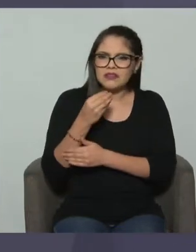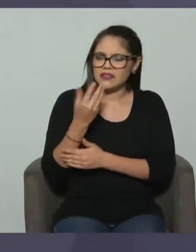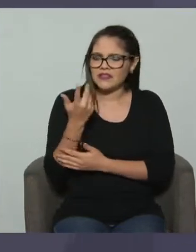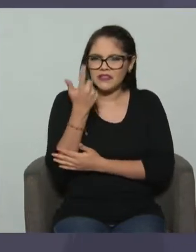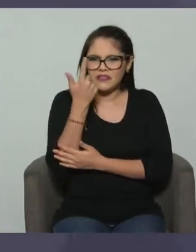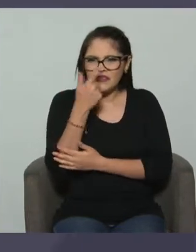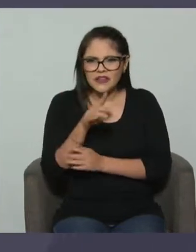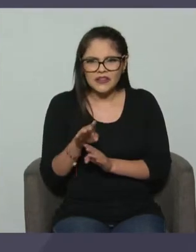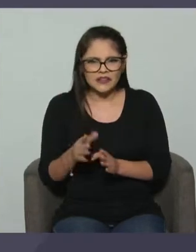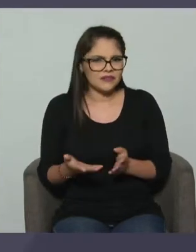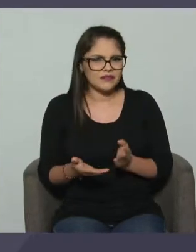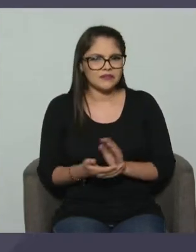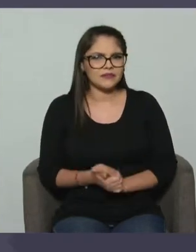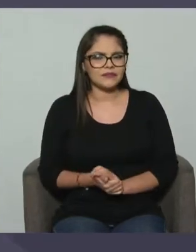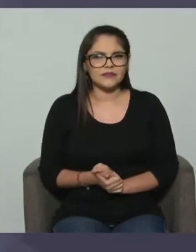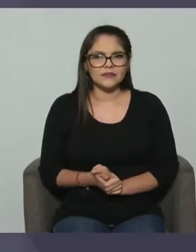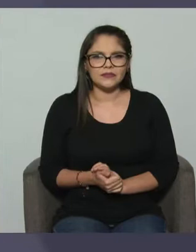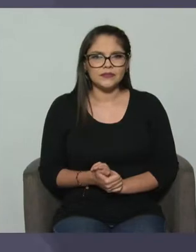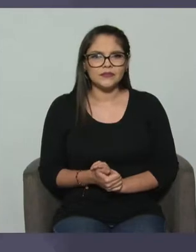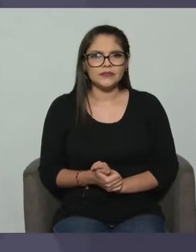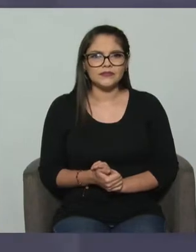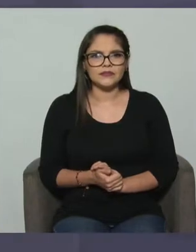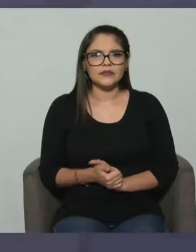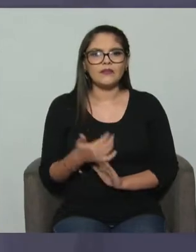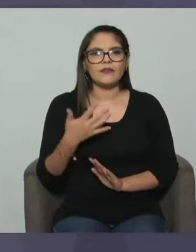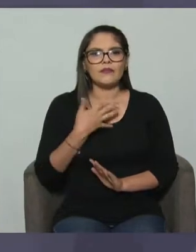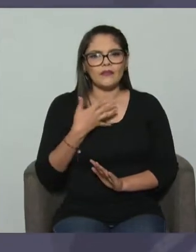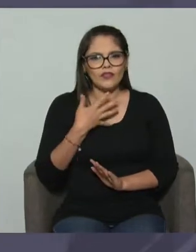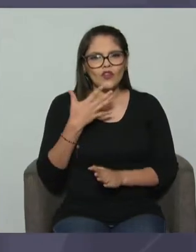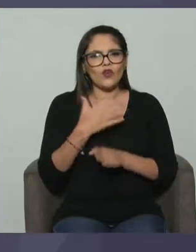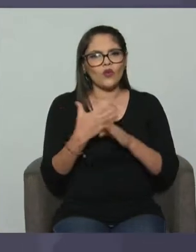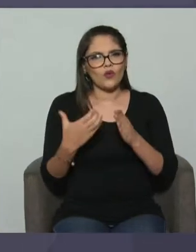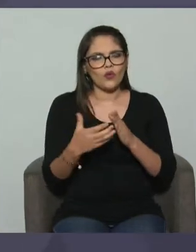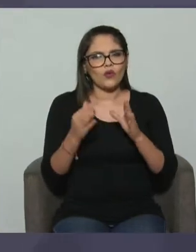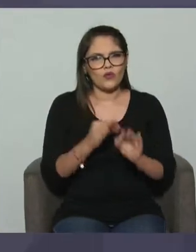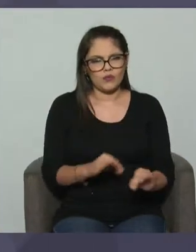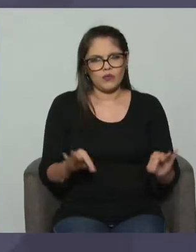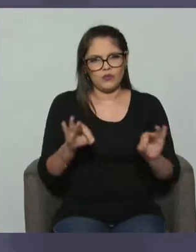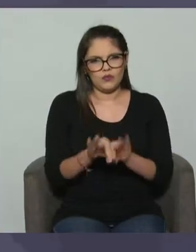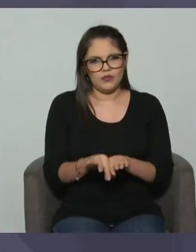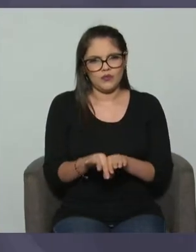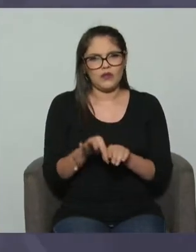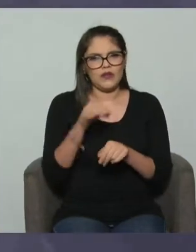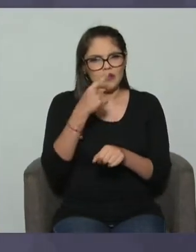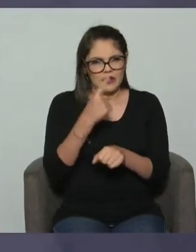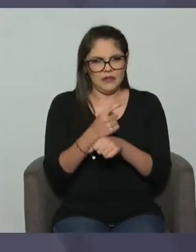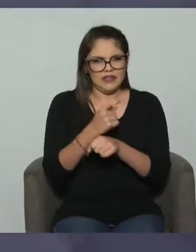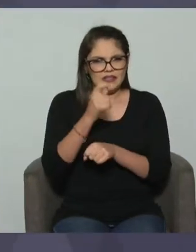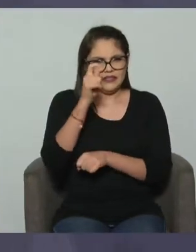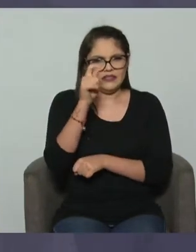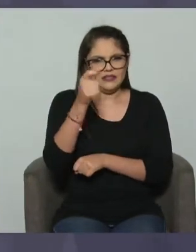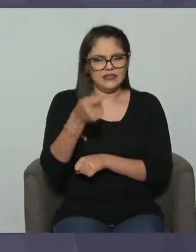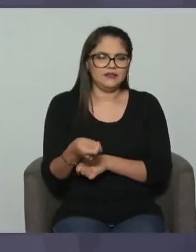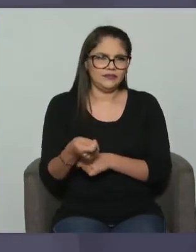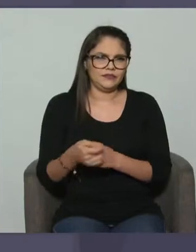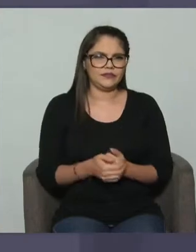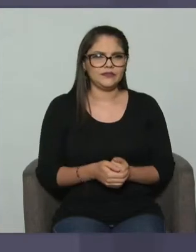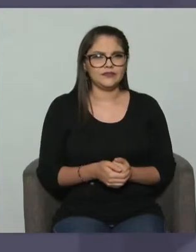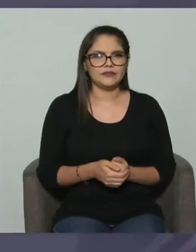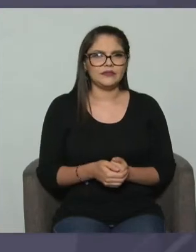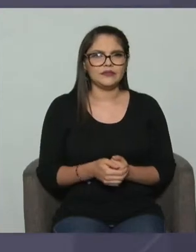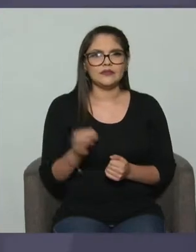con Dioema Angeu de la Redim. Yo le preguntaba qué pasa por la mente de un niño al momento de tomar el arma y sacarla y disparar en